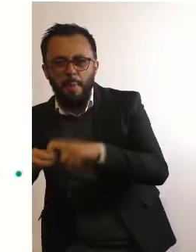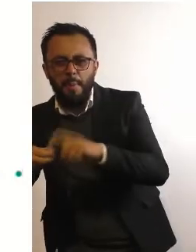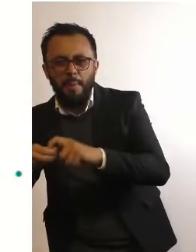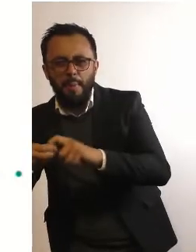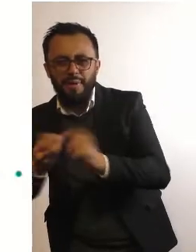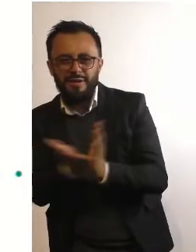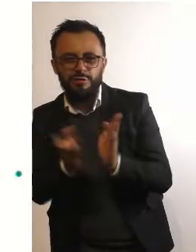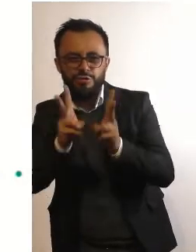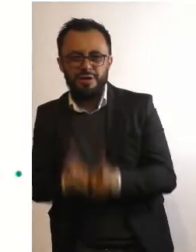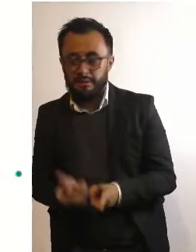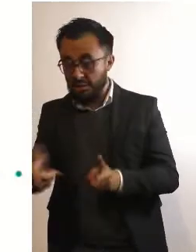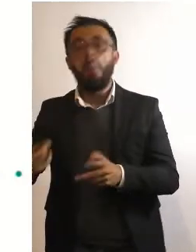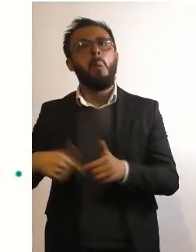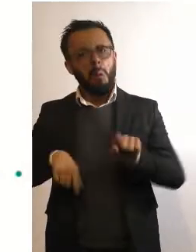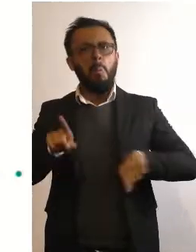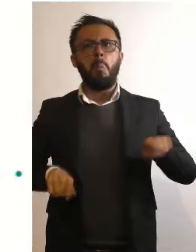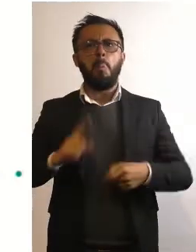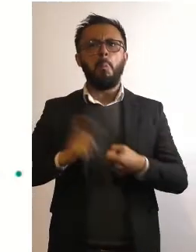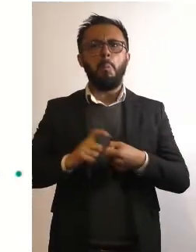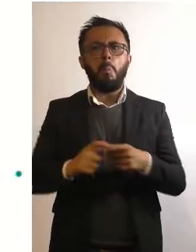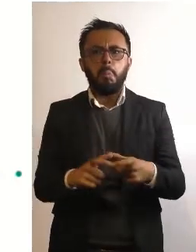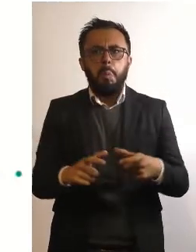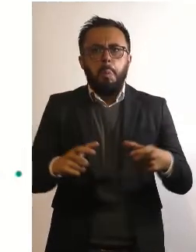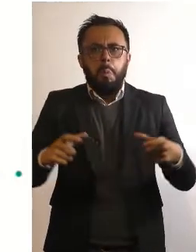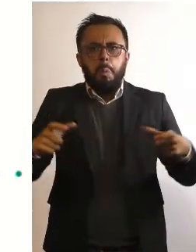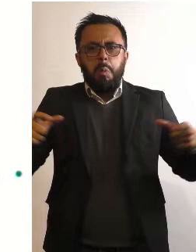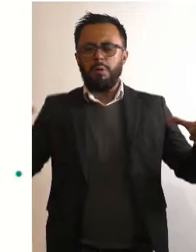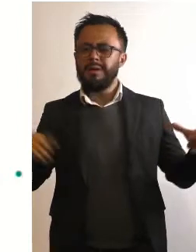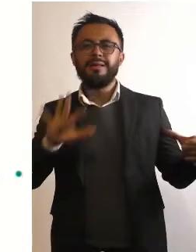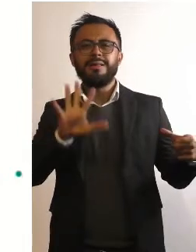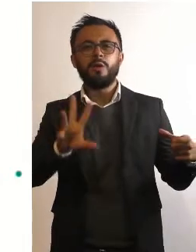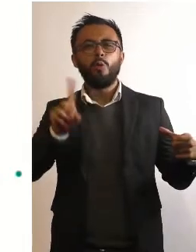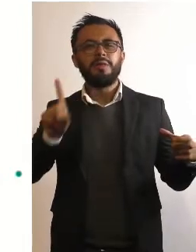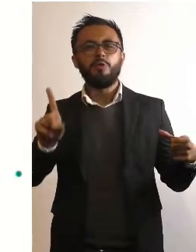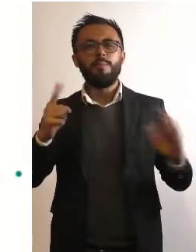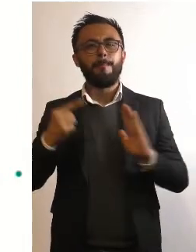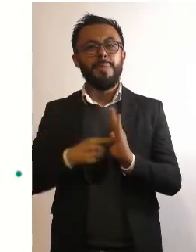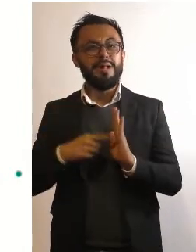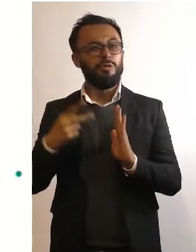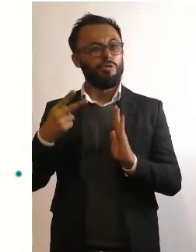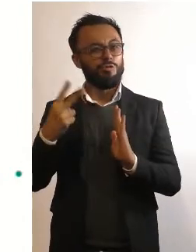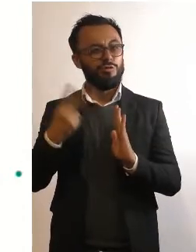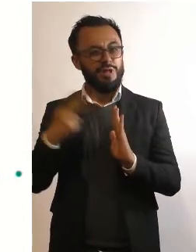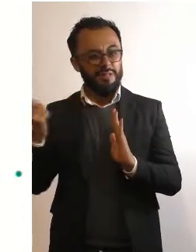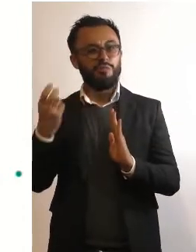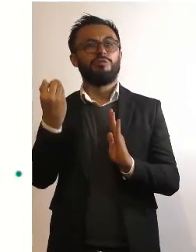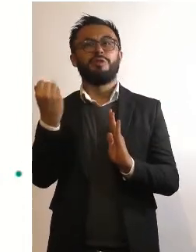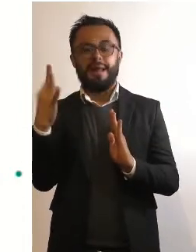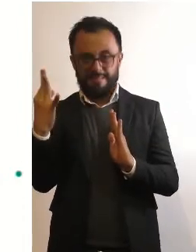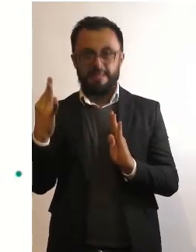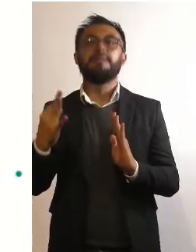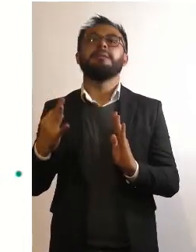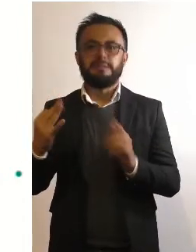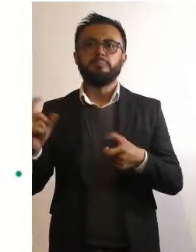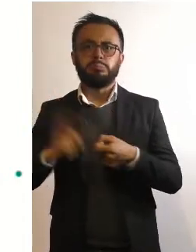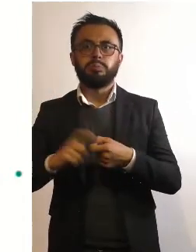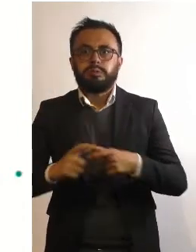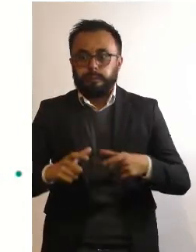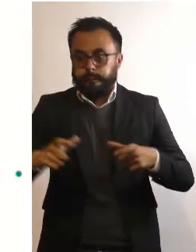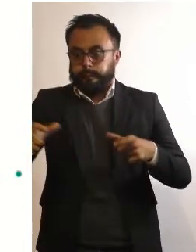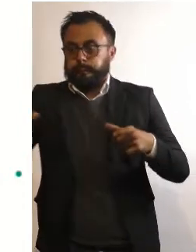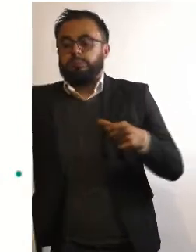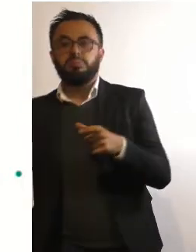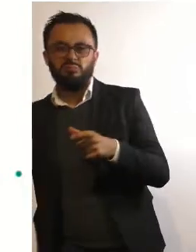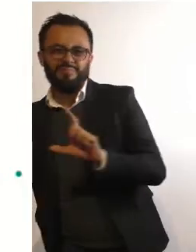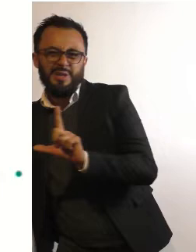venido incrementando en 51.213 matrículas en 3 años, mientras que en la modalidad tradicional se